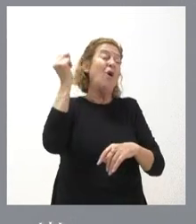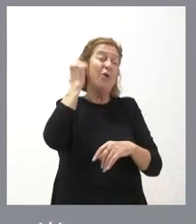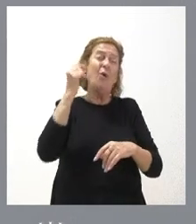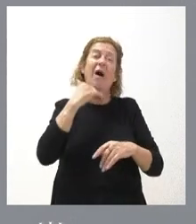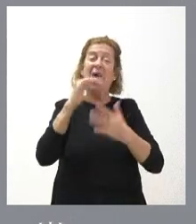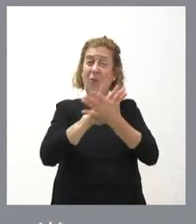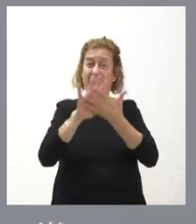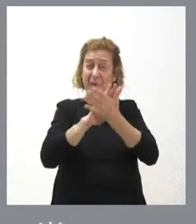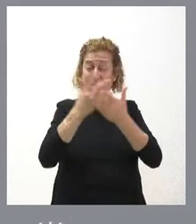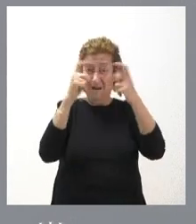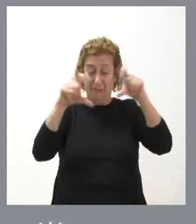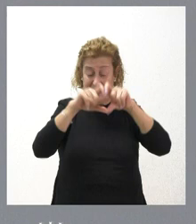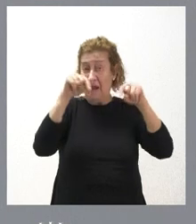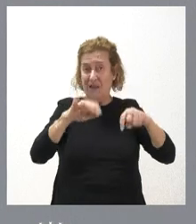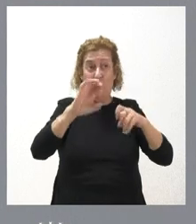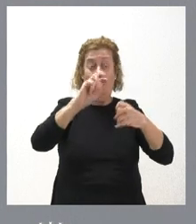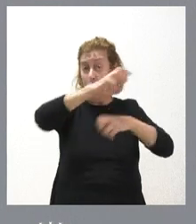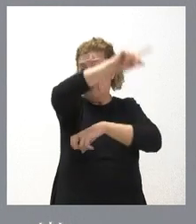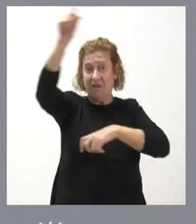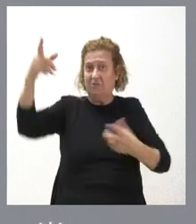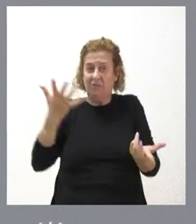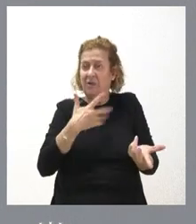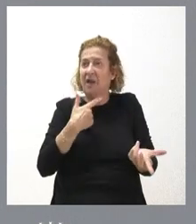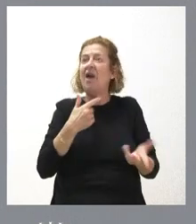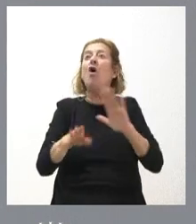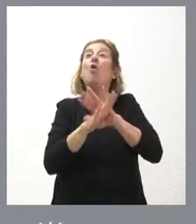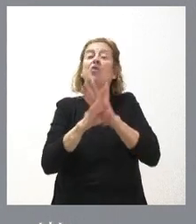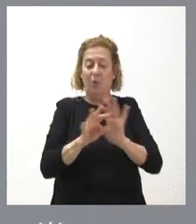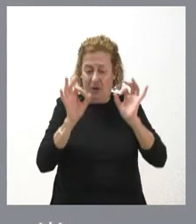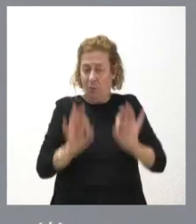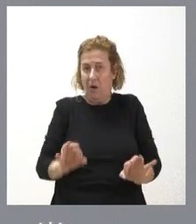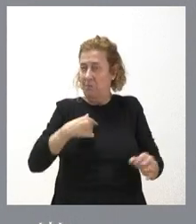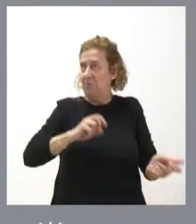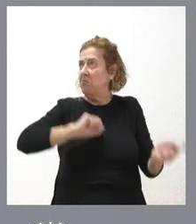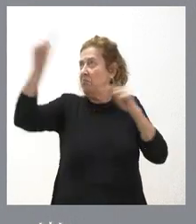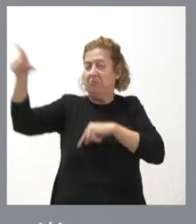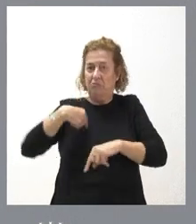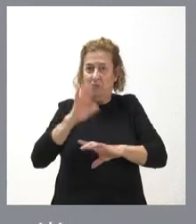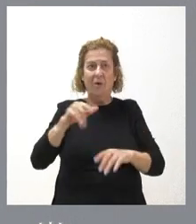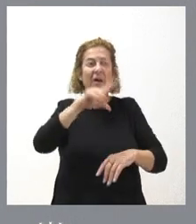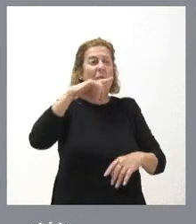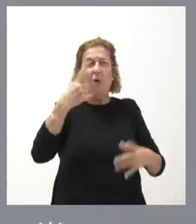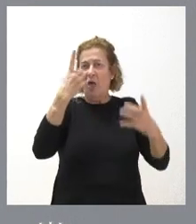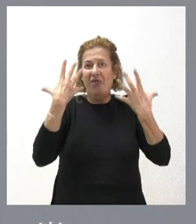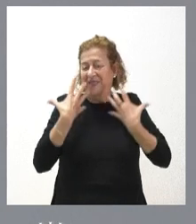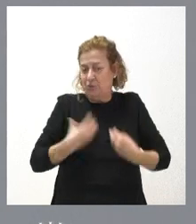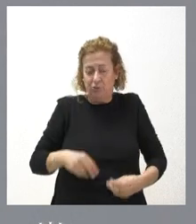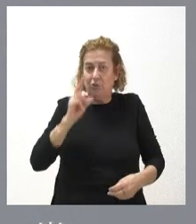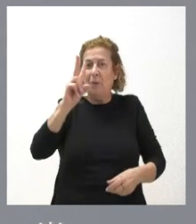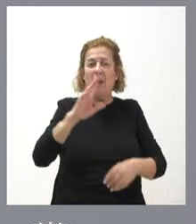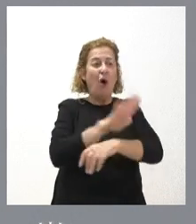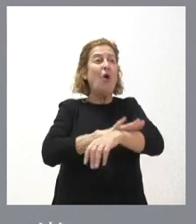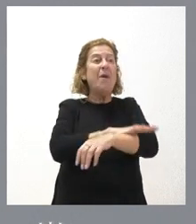esta y otras comunidades autónomas su deseo manifiesto es quedarse donde estaban y para ellos es un disgusto ver que hay un gobierno que toma